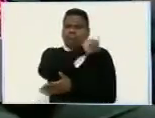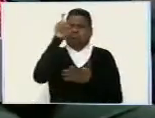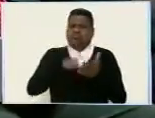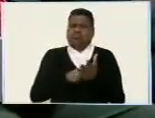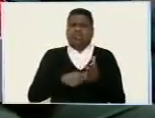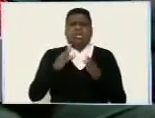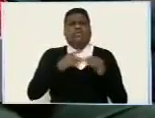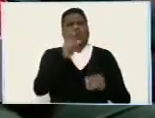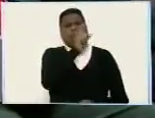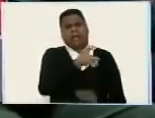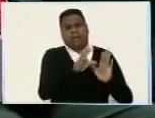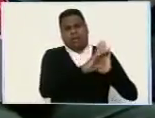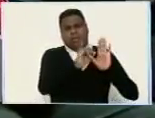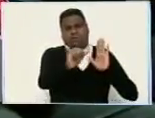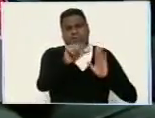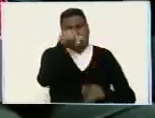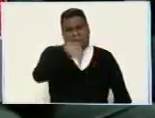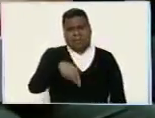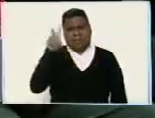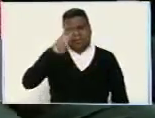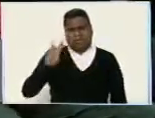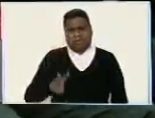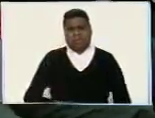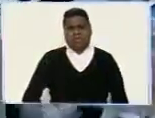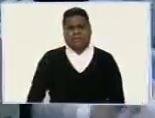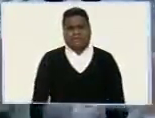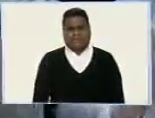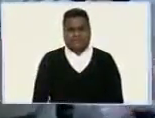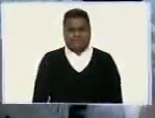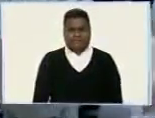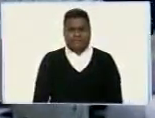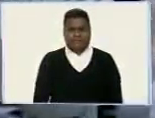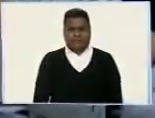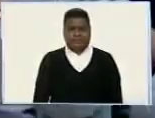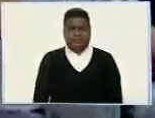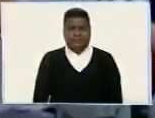los constituyentes y las constituyentes de la patria.